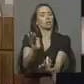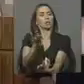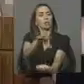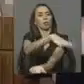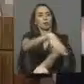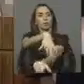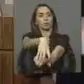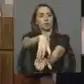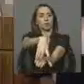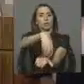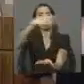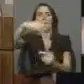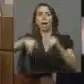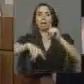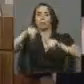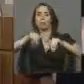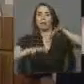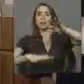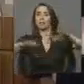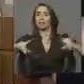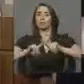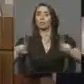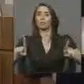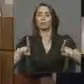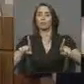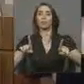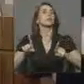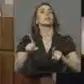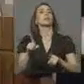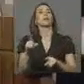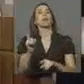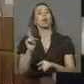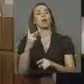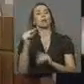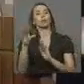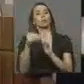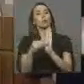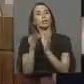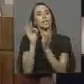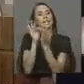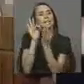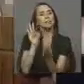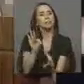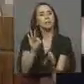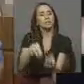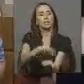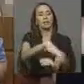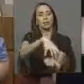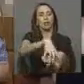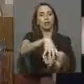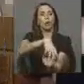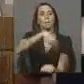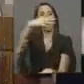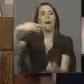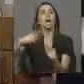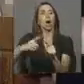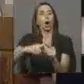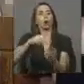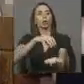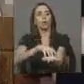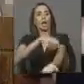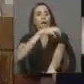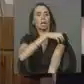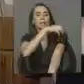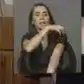particular de la región de Magallanes. Como no se considera la especificidad de la región de Magallanes, y seguramente de muchas otras regiones,